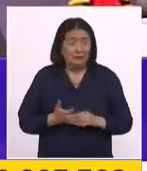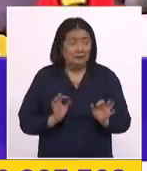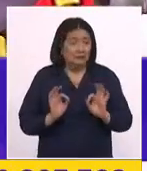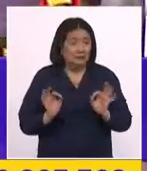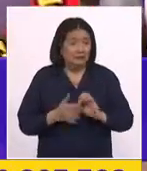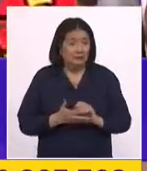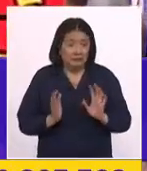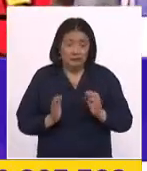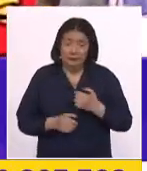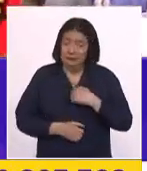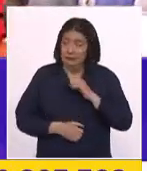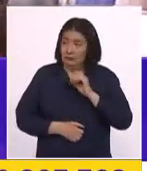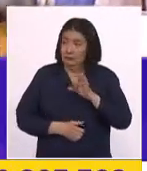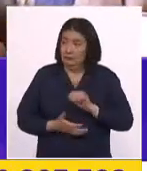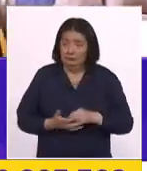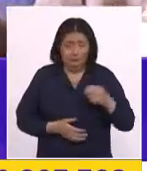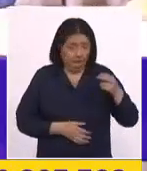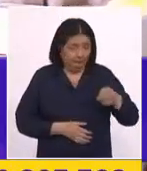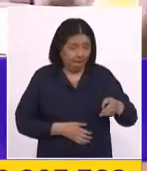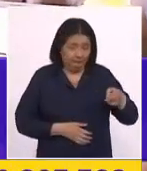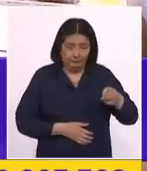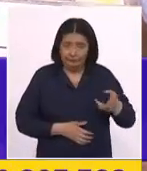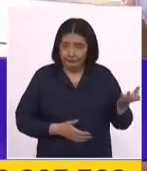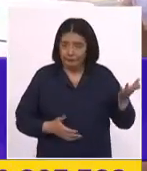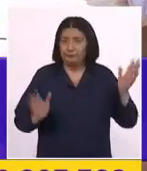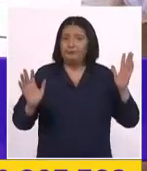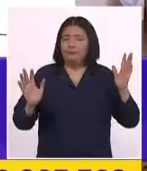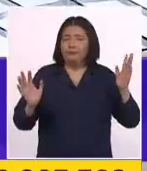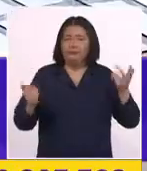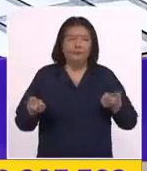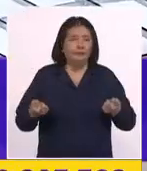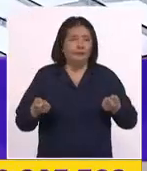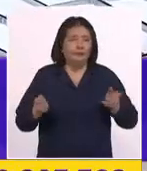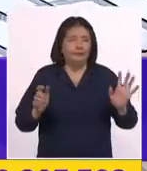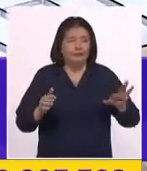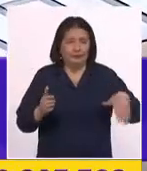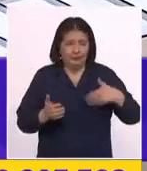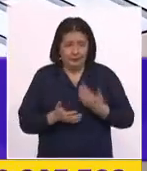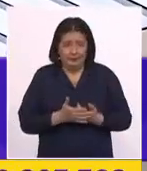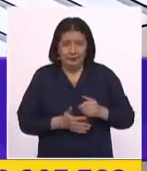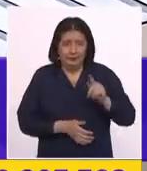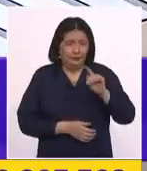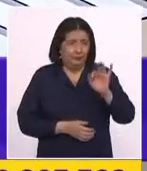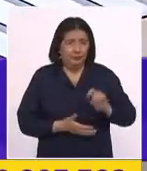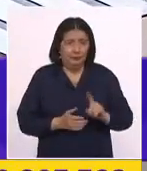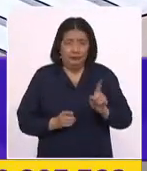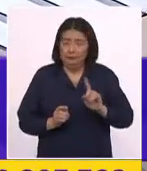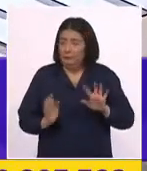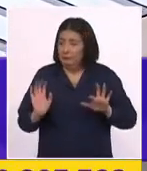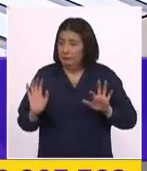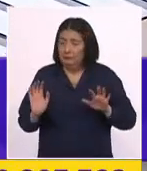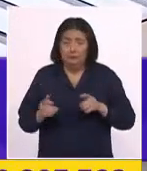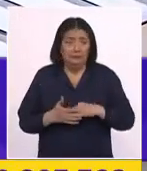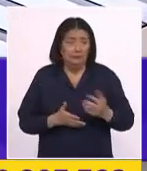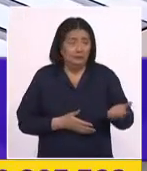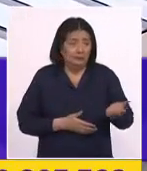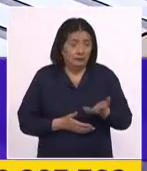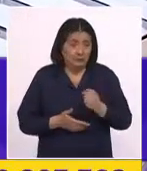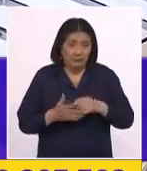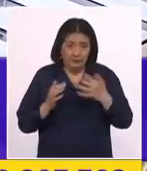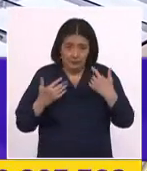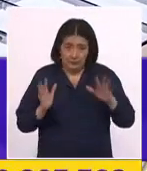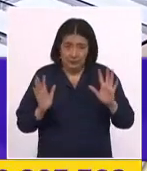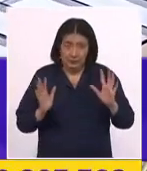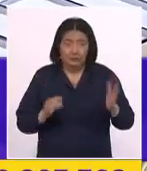te han hecho el... Yo te decía, Huancayo paralizado con la llegada de Kimberly, pero todavía no han hecho el recibimiento oficial, pero ya